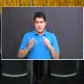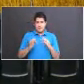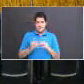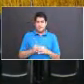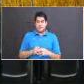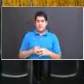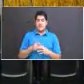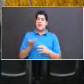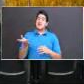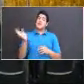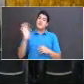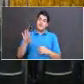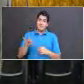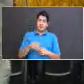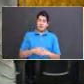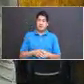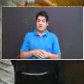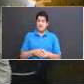Y luego